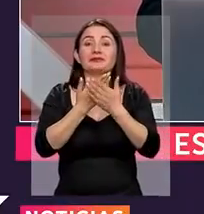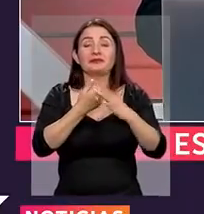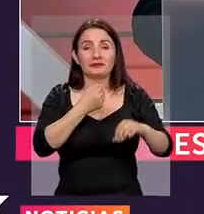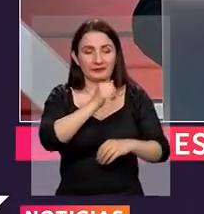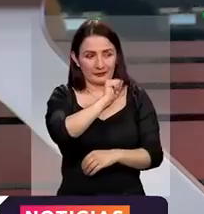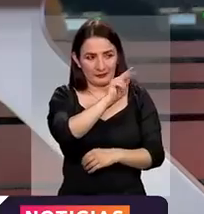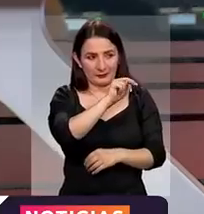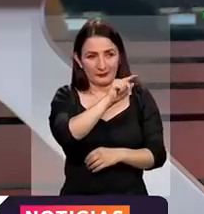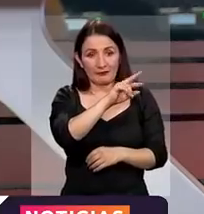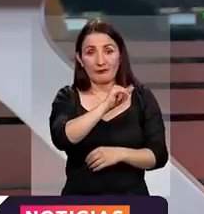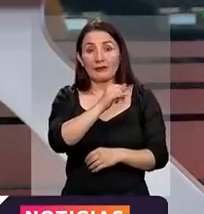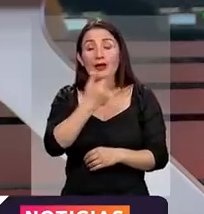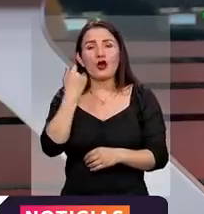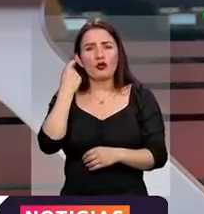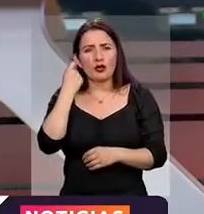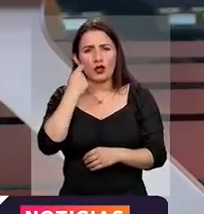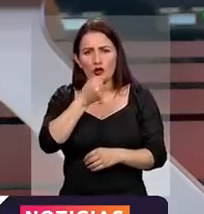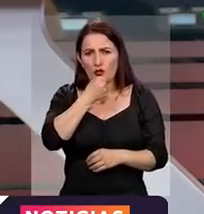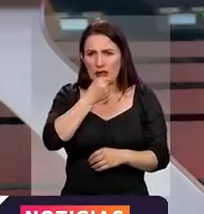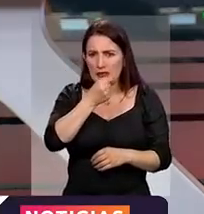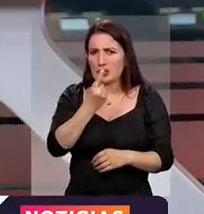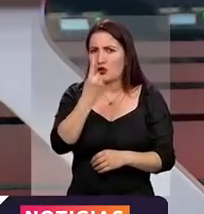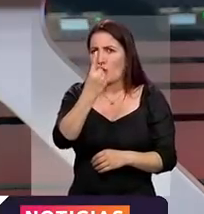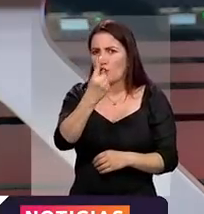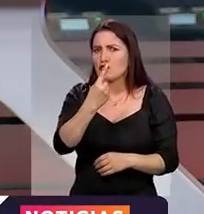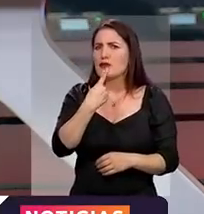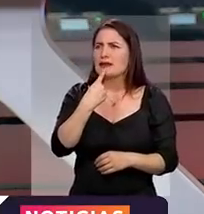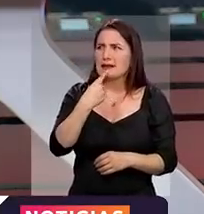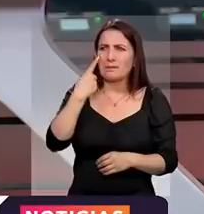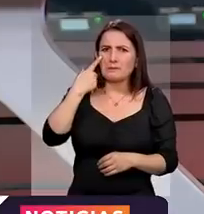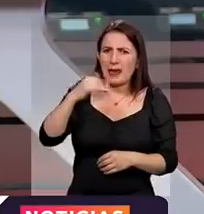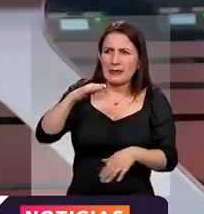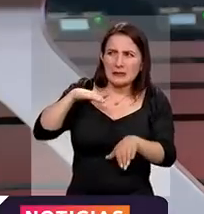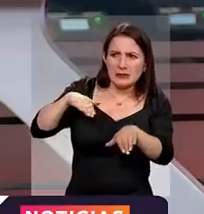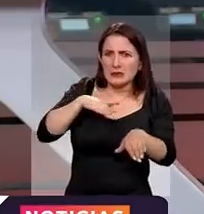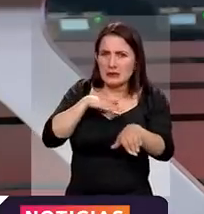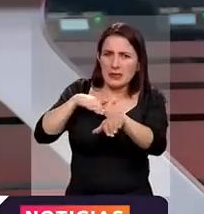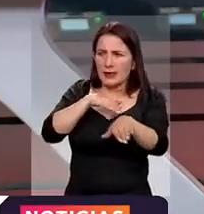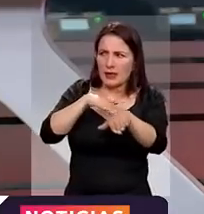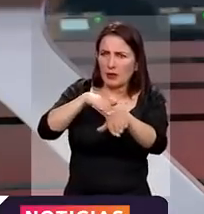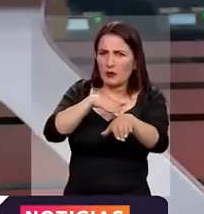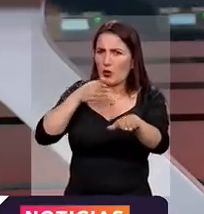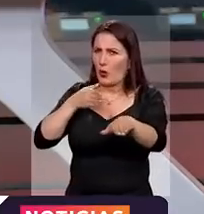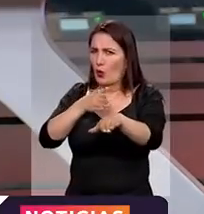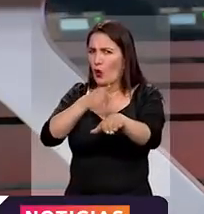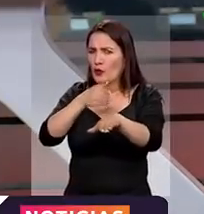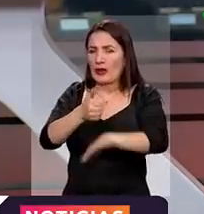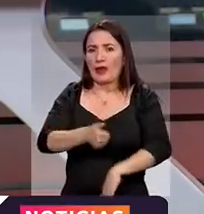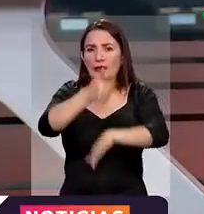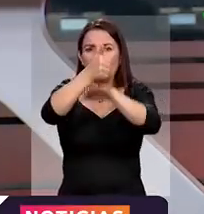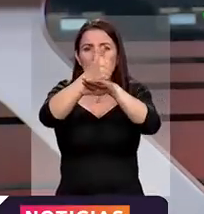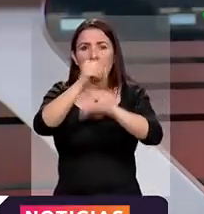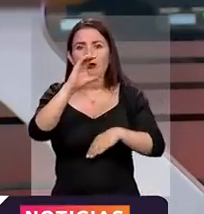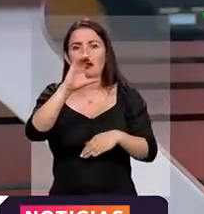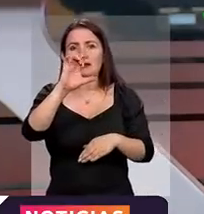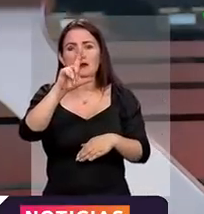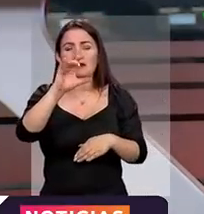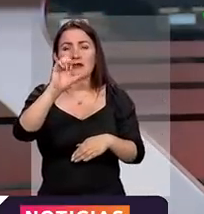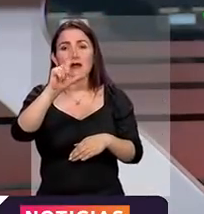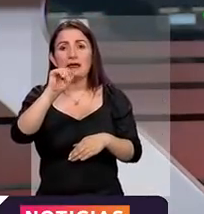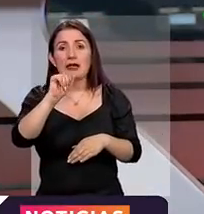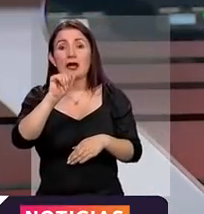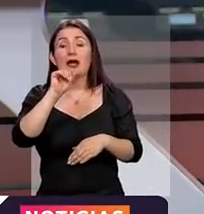En las últimas horas, el informativo Noticias 1 denunció un extraño y amenazante seguimiento en contra de su directora Cecilia Orozco. Por